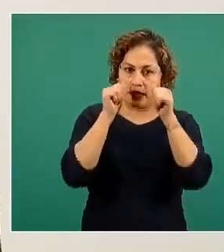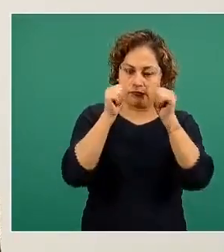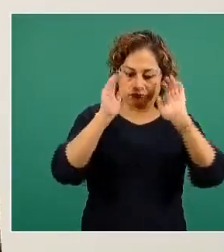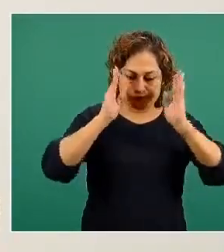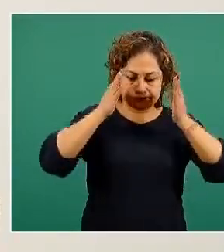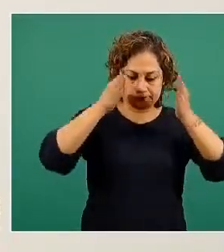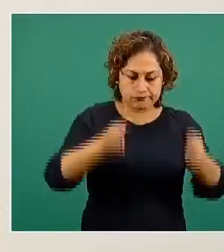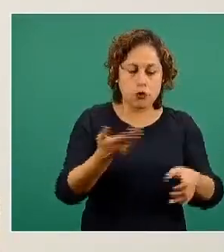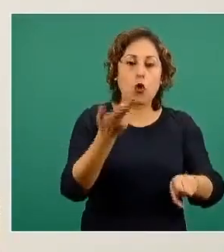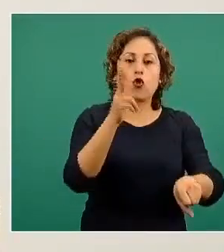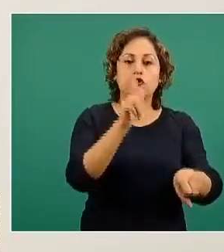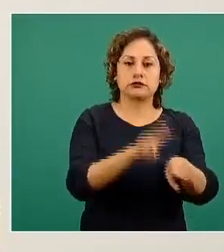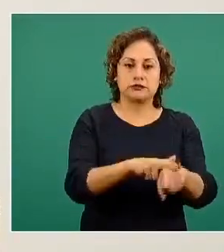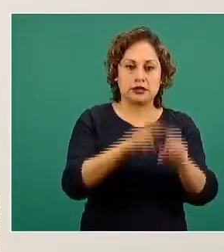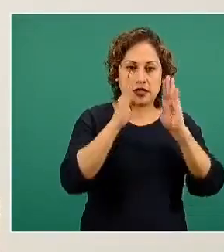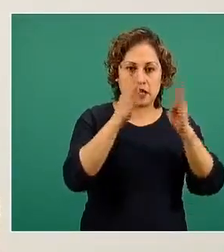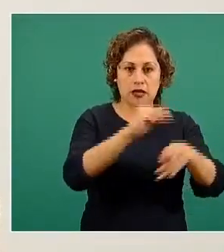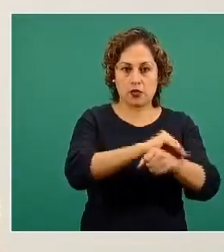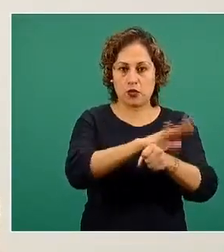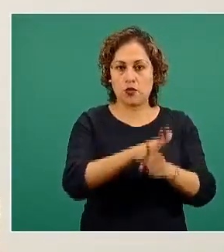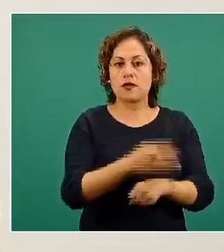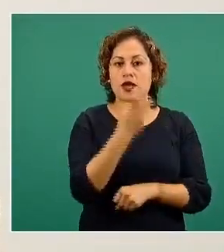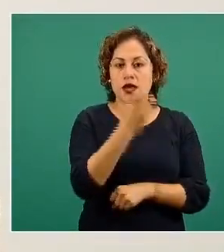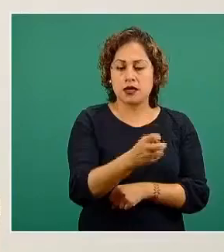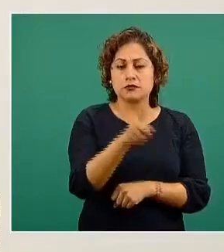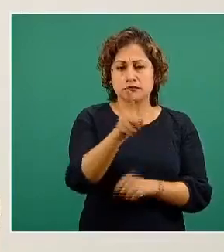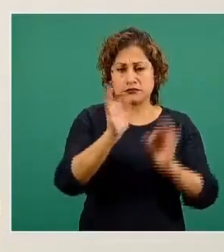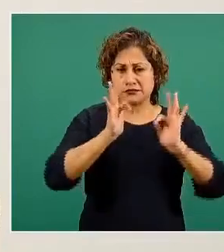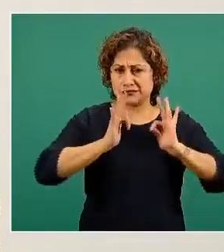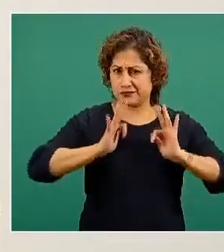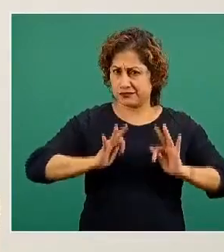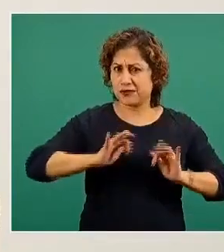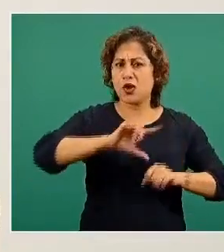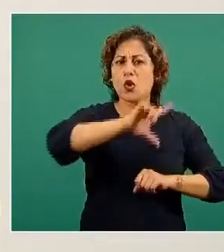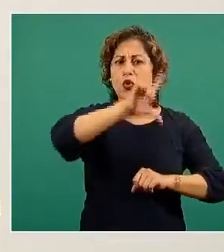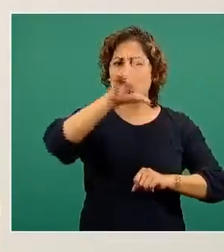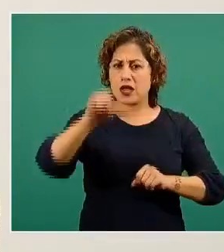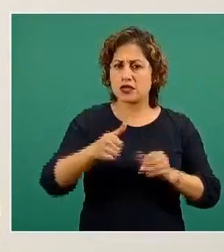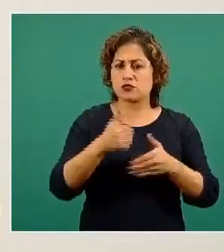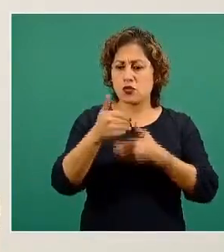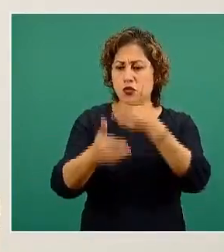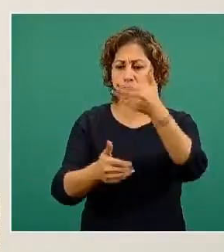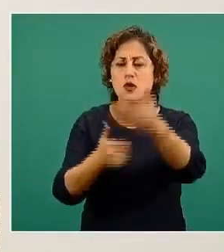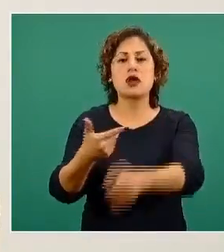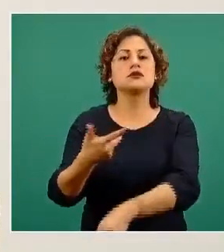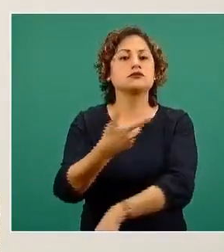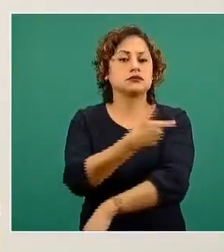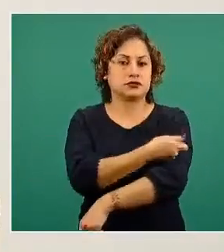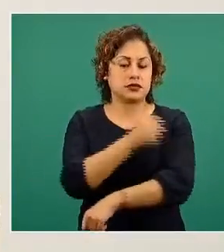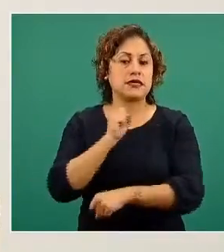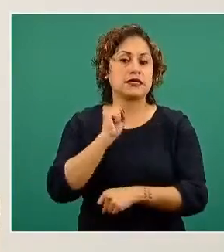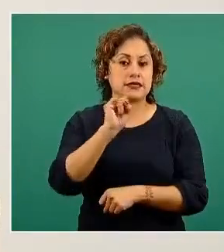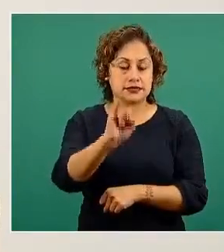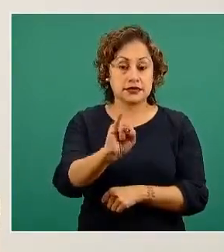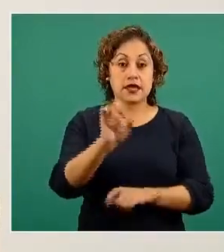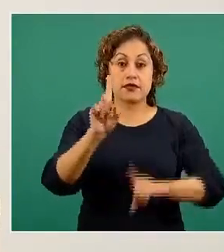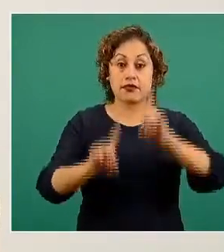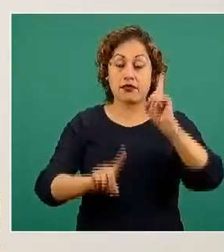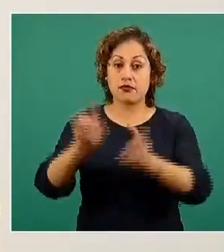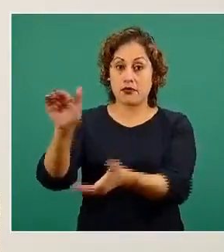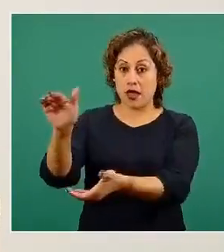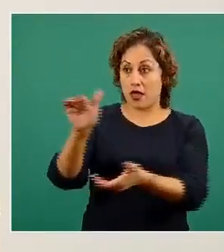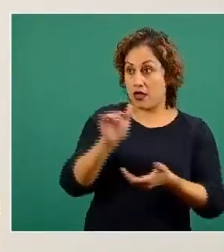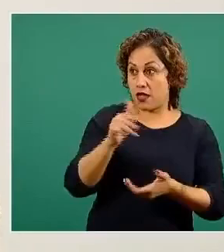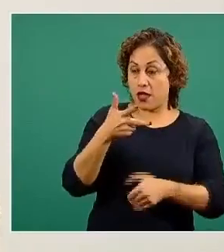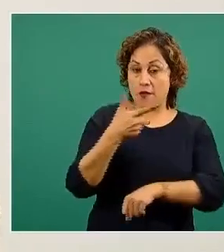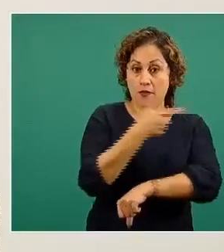plan de vacunación es universal y todos van a ser vacunados en su momento. Tenemos que concentrarnos a partir de la llegada de las